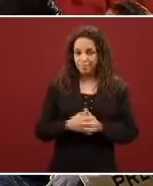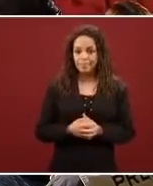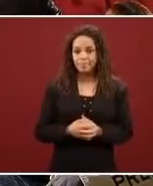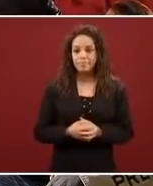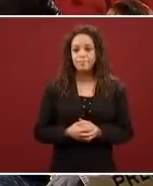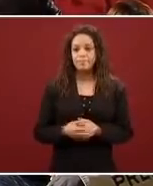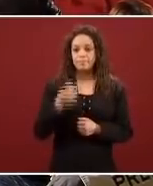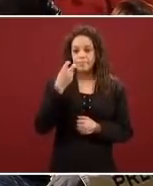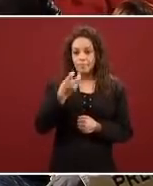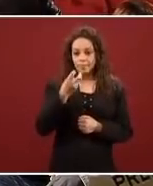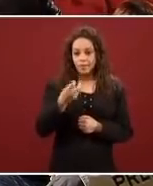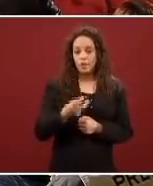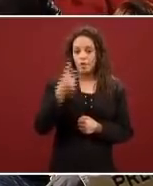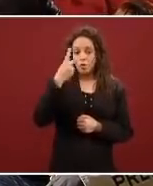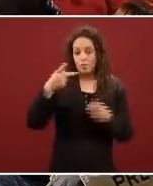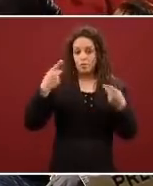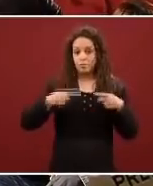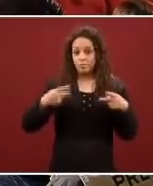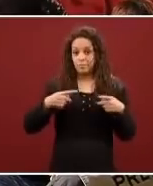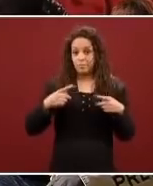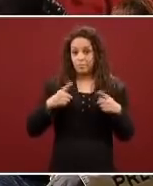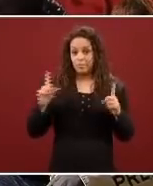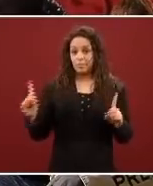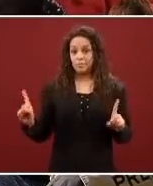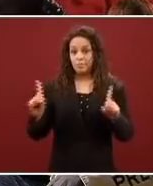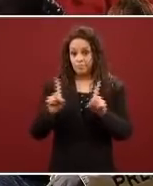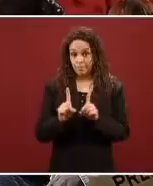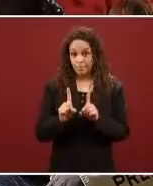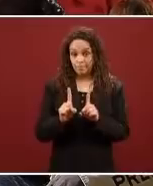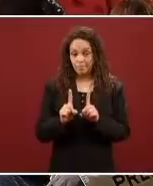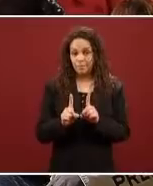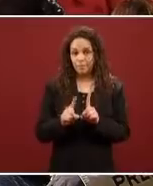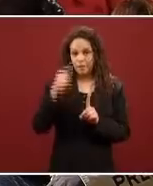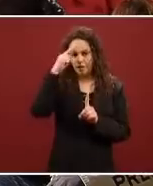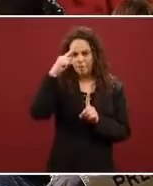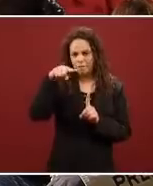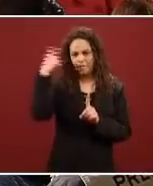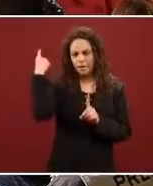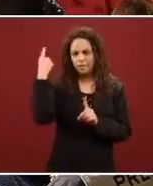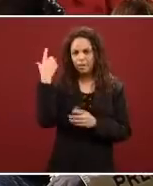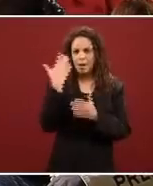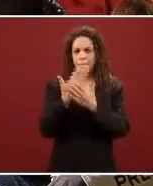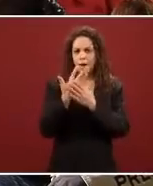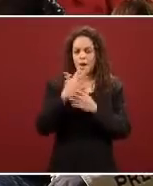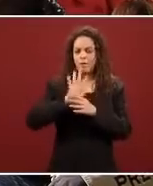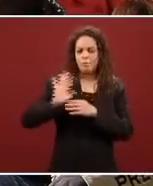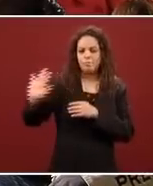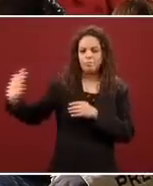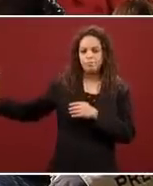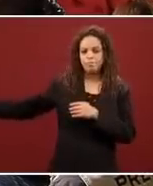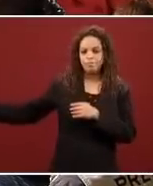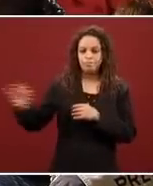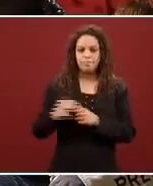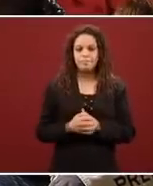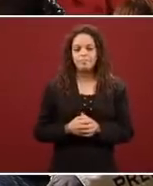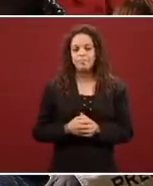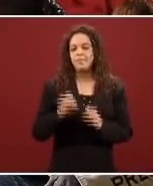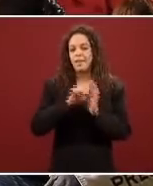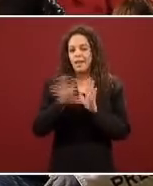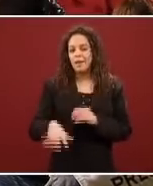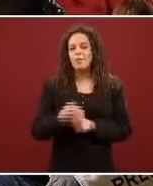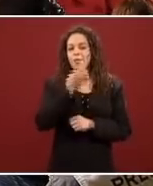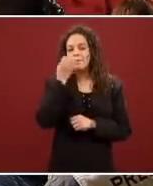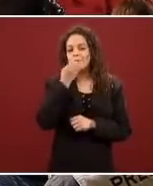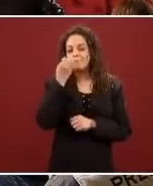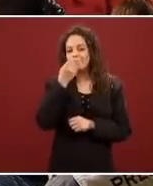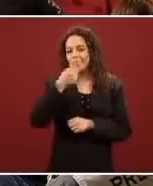dos personas a la hora de extender nuestros brazos. Es algo así como tomar distancia cuando estamos en la primaria,